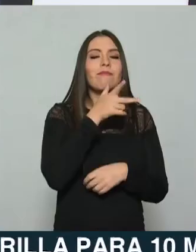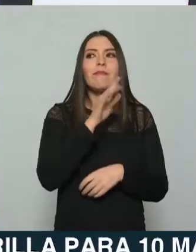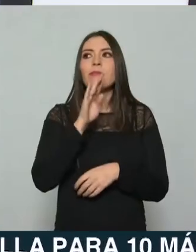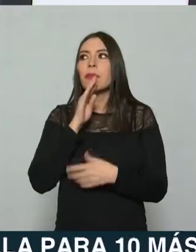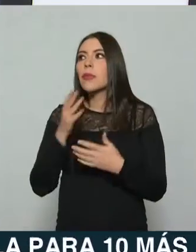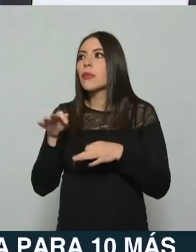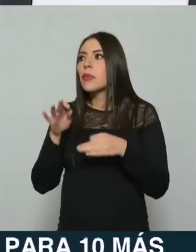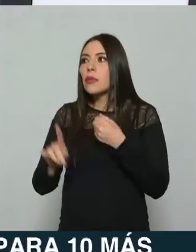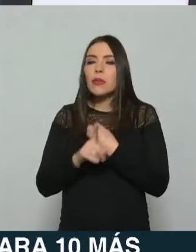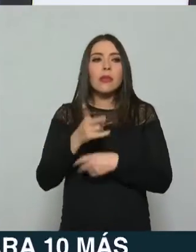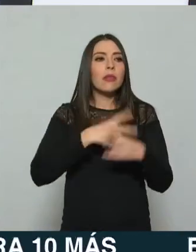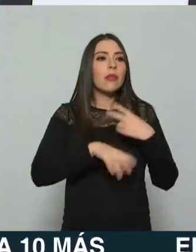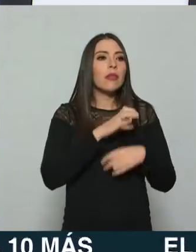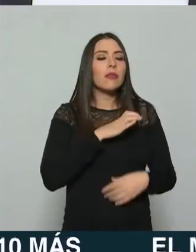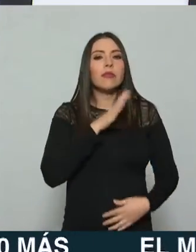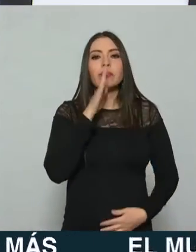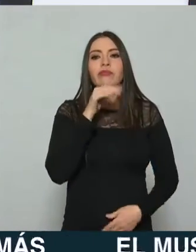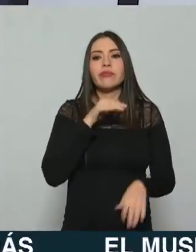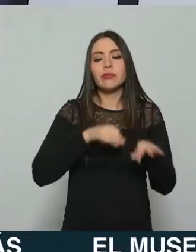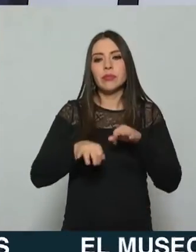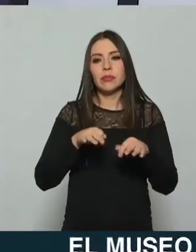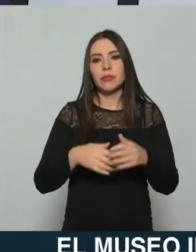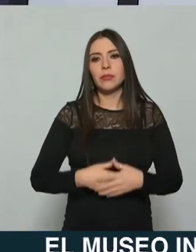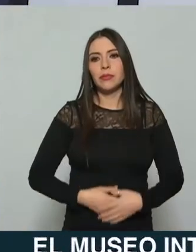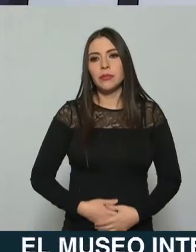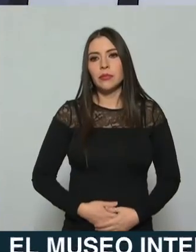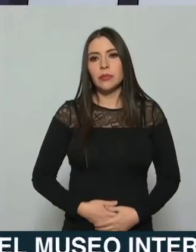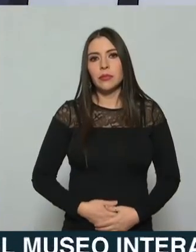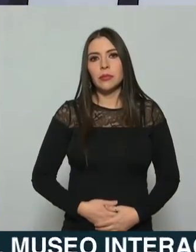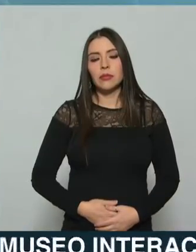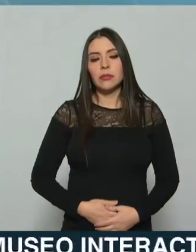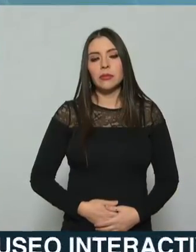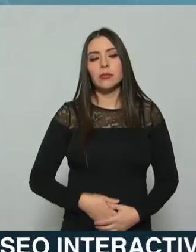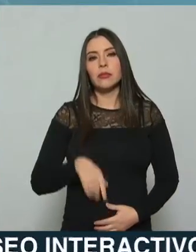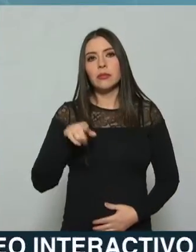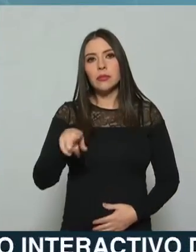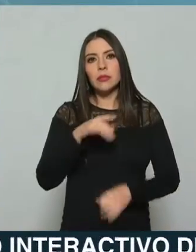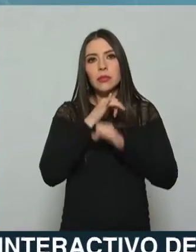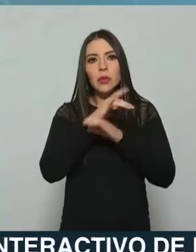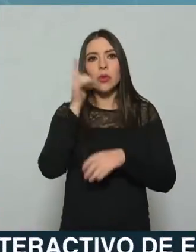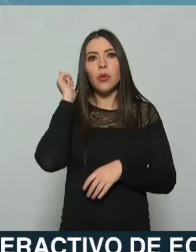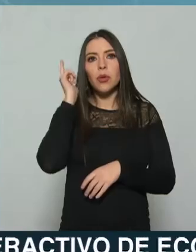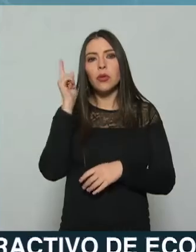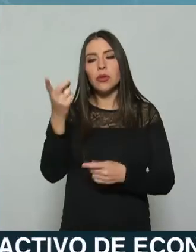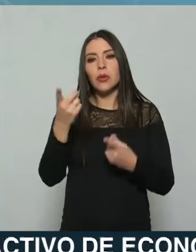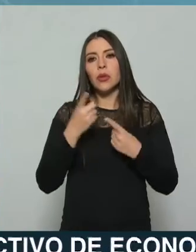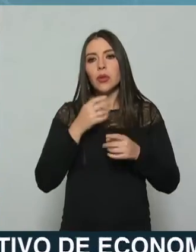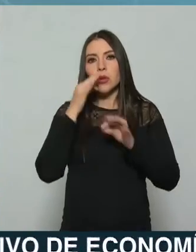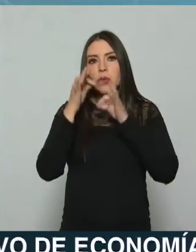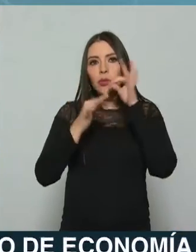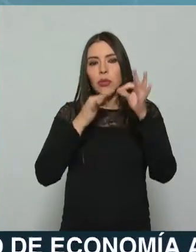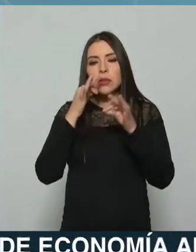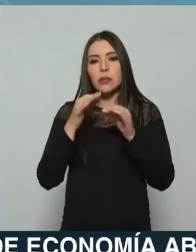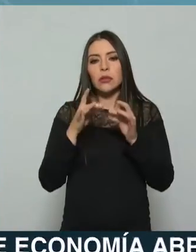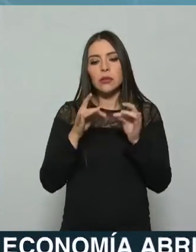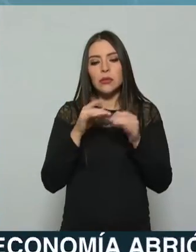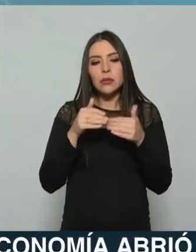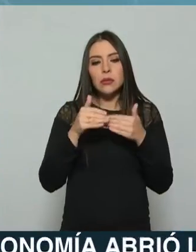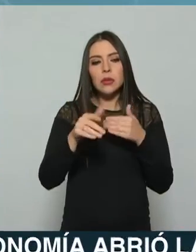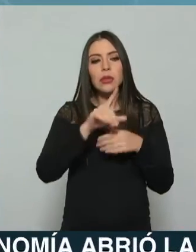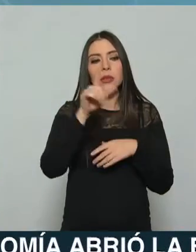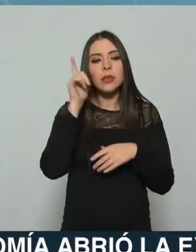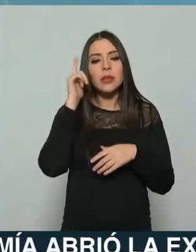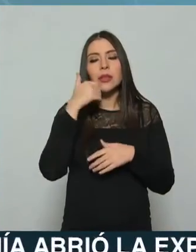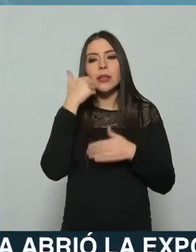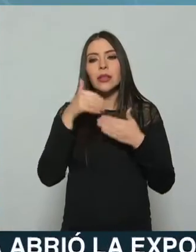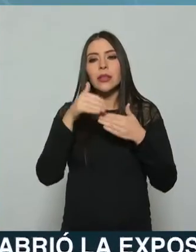dejan totalmente de ser productivos, ¿no? Pues bueno, será una información que esperemos pues nos dé una noticia, alguna novedad durante esta semana. Se esperaba que el día de ayer se diera a conocer